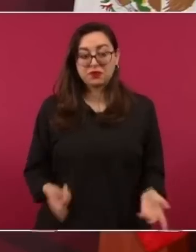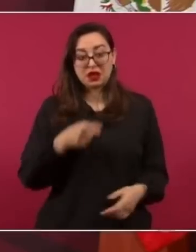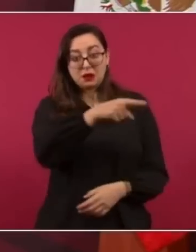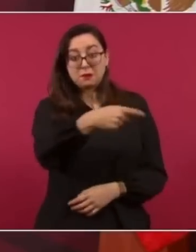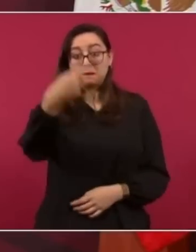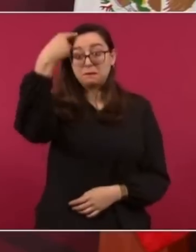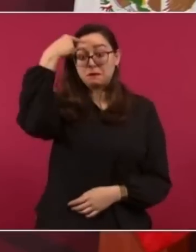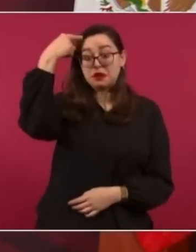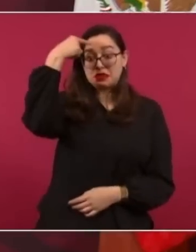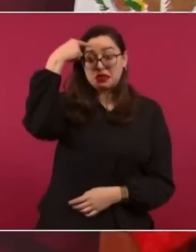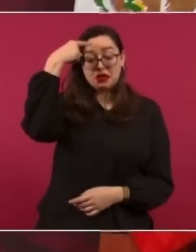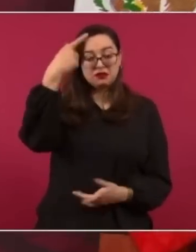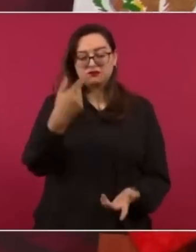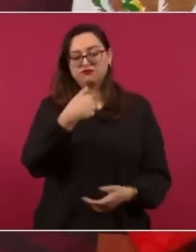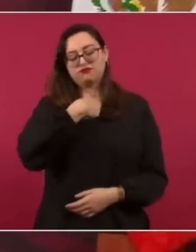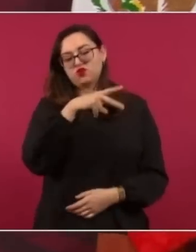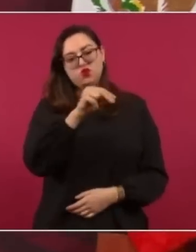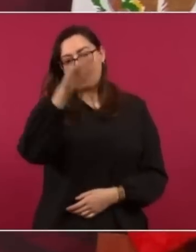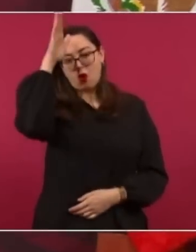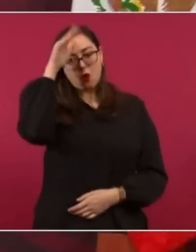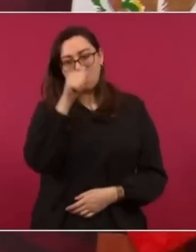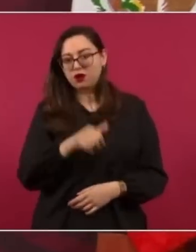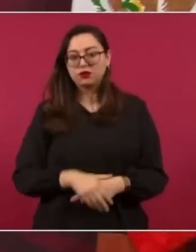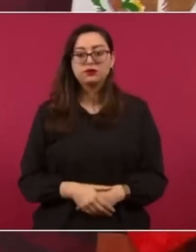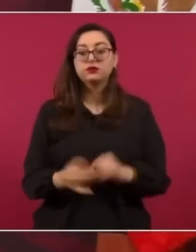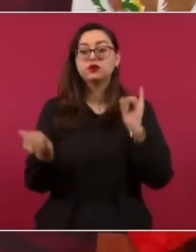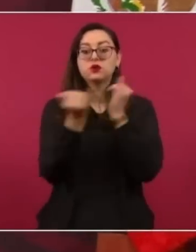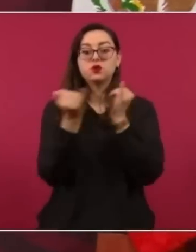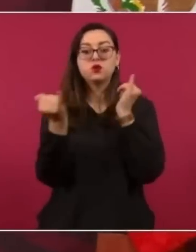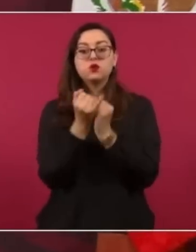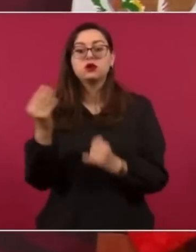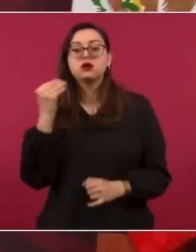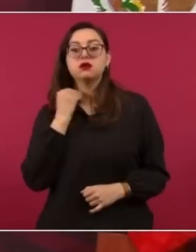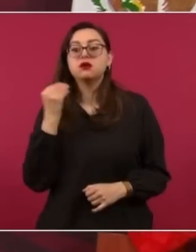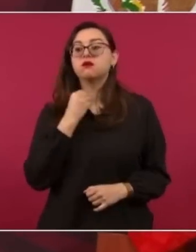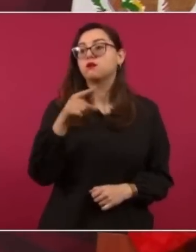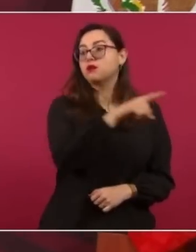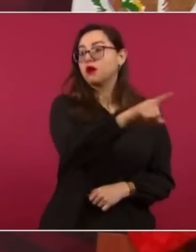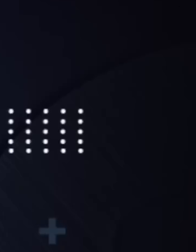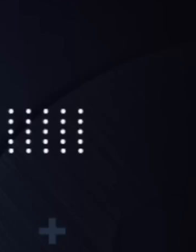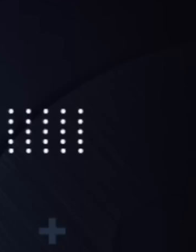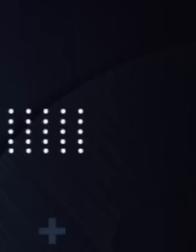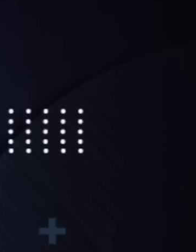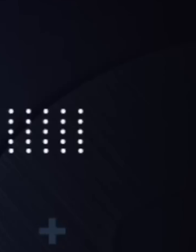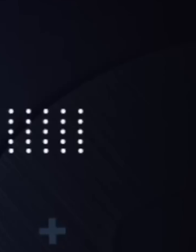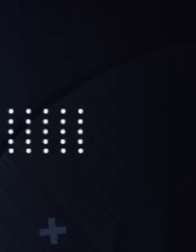todos. Y yo no coincido con eso.